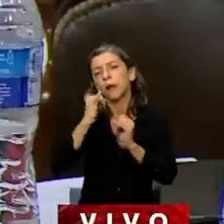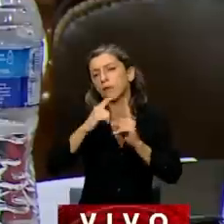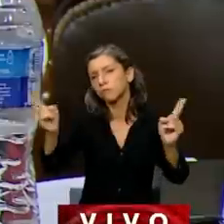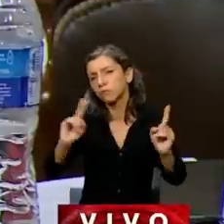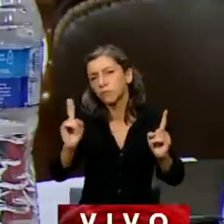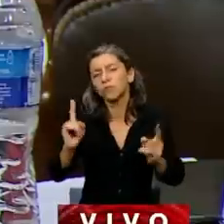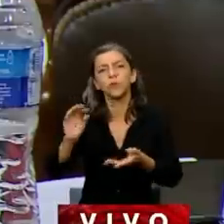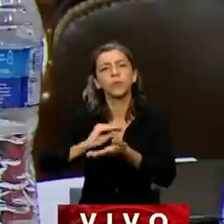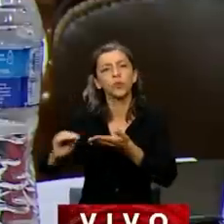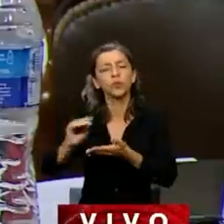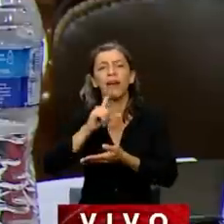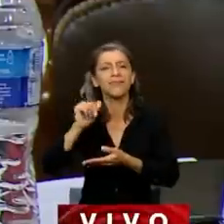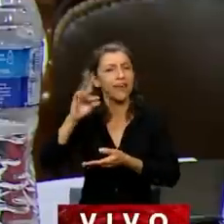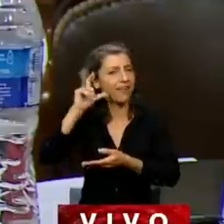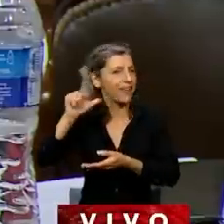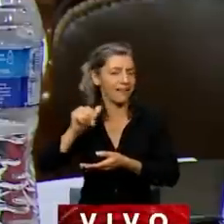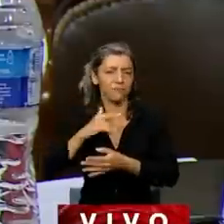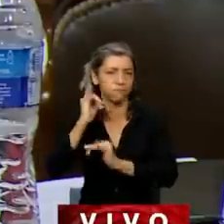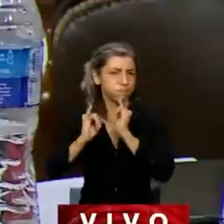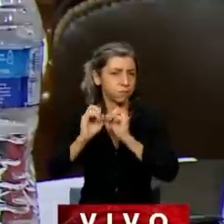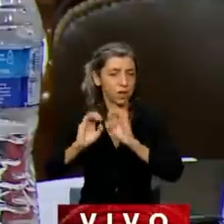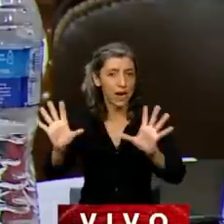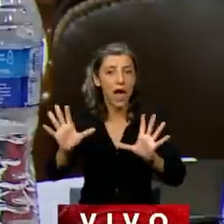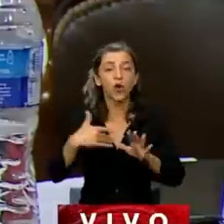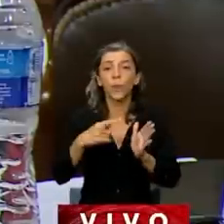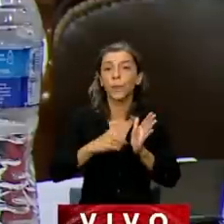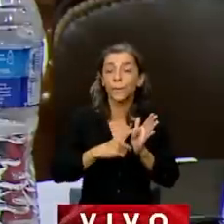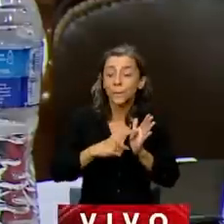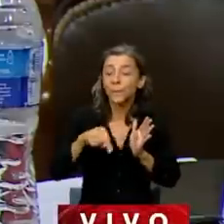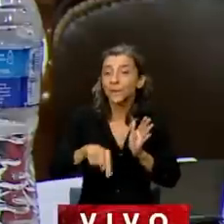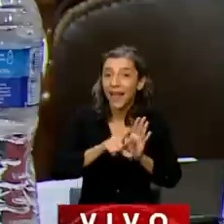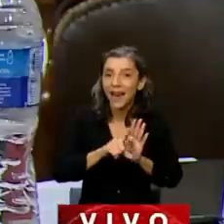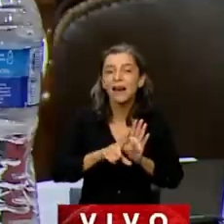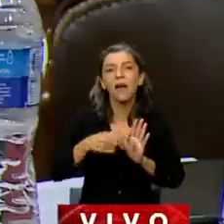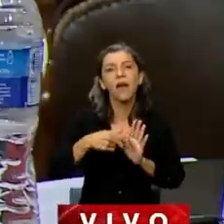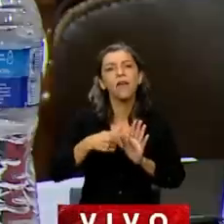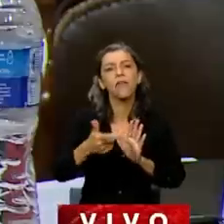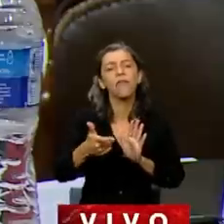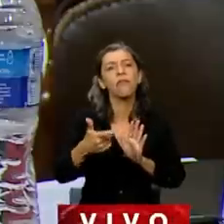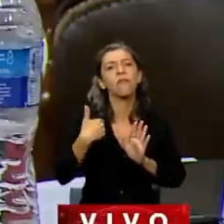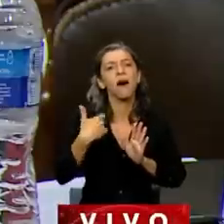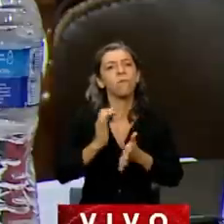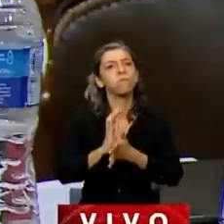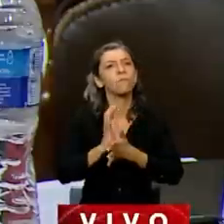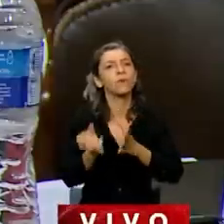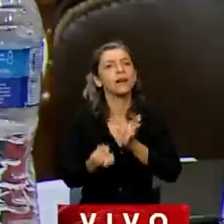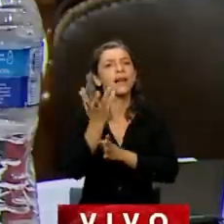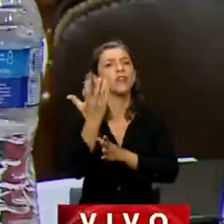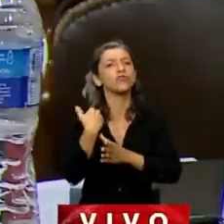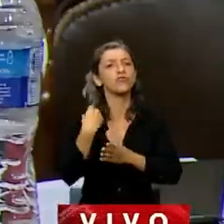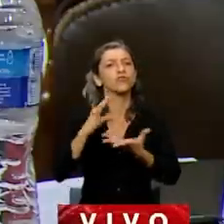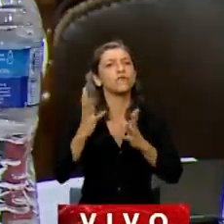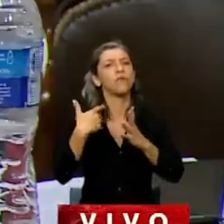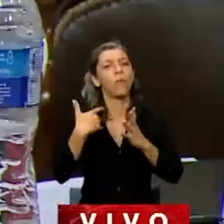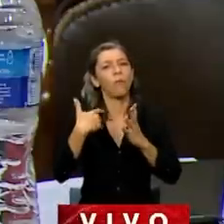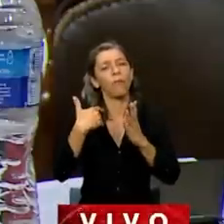y específicamente, es que creo que esta ley termina creando un sistema de acreditación